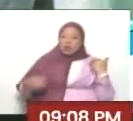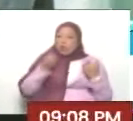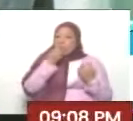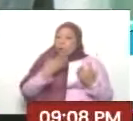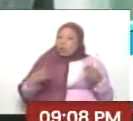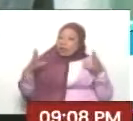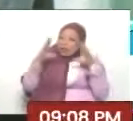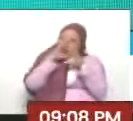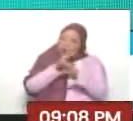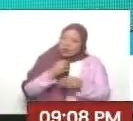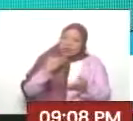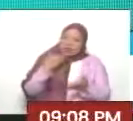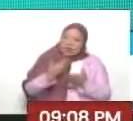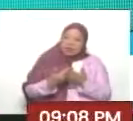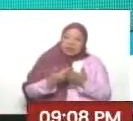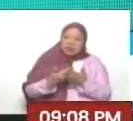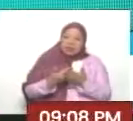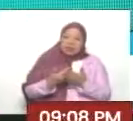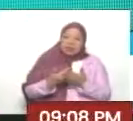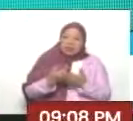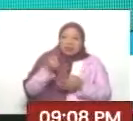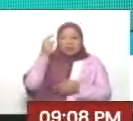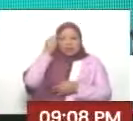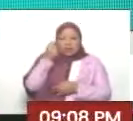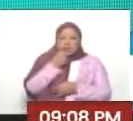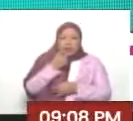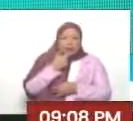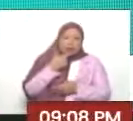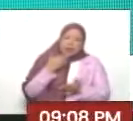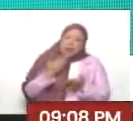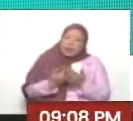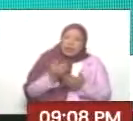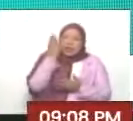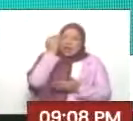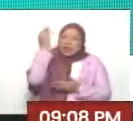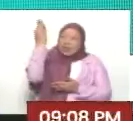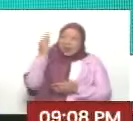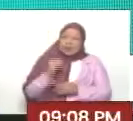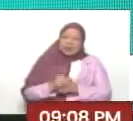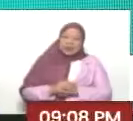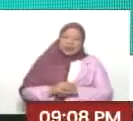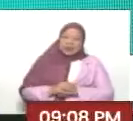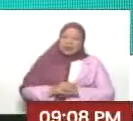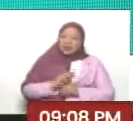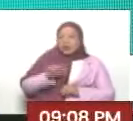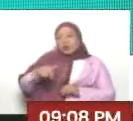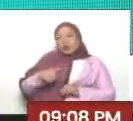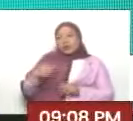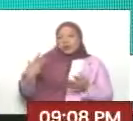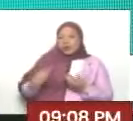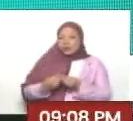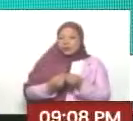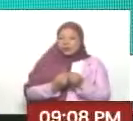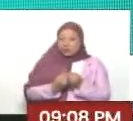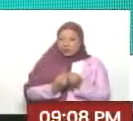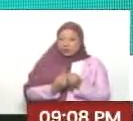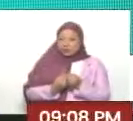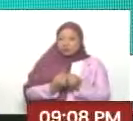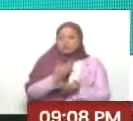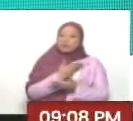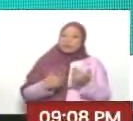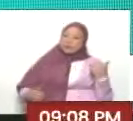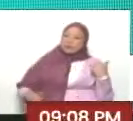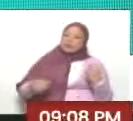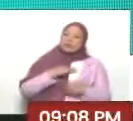noches y gracias a Dios por este día, por estar acá con nosotros. Y bueno,